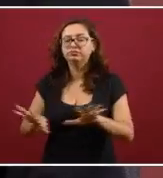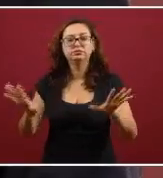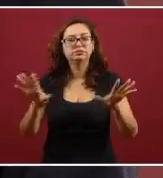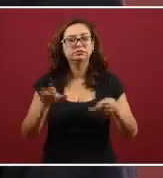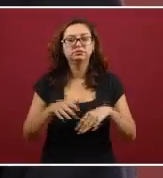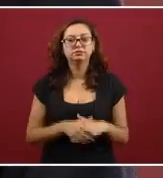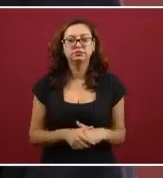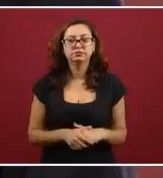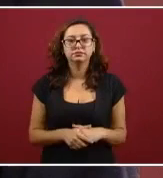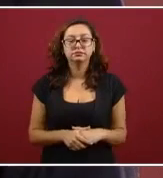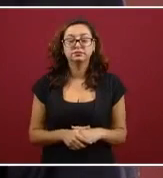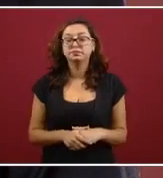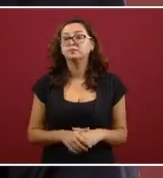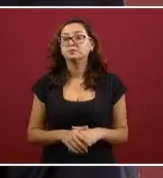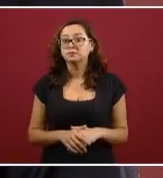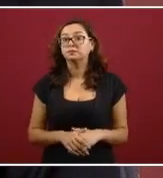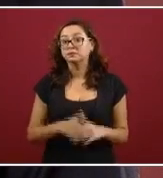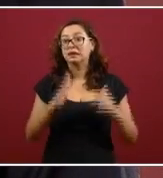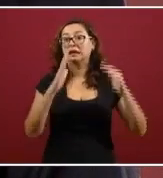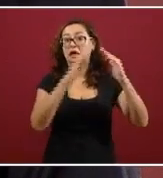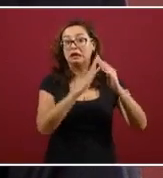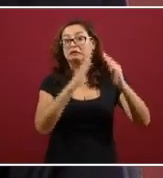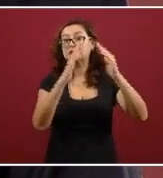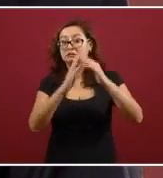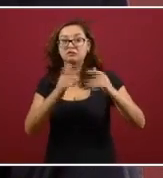si se puede, casa por casa,